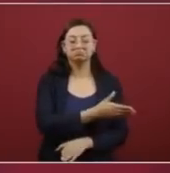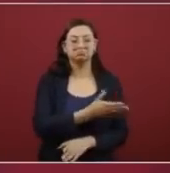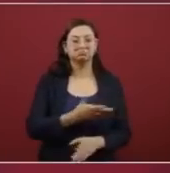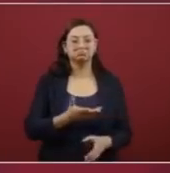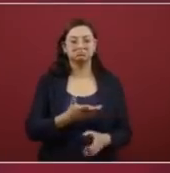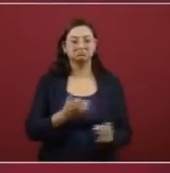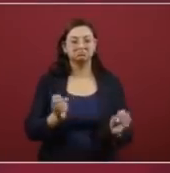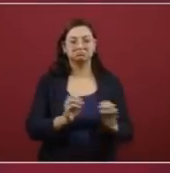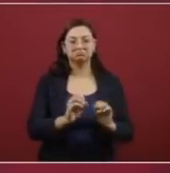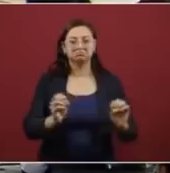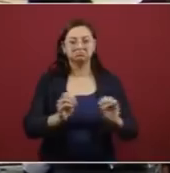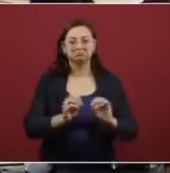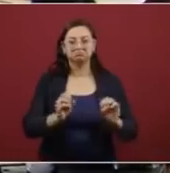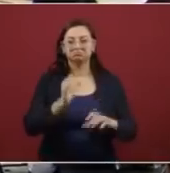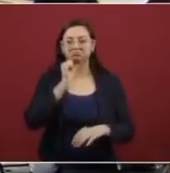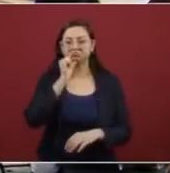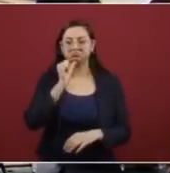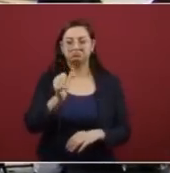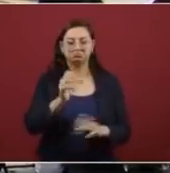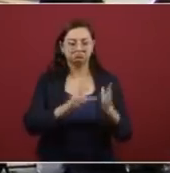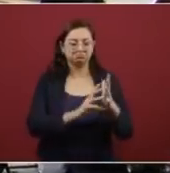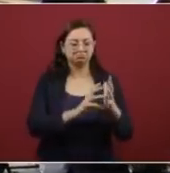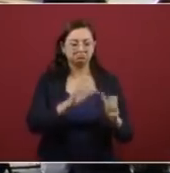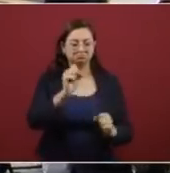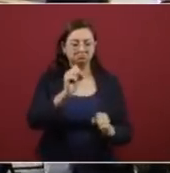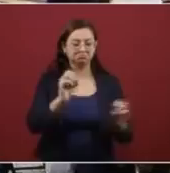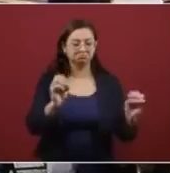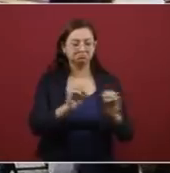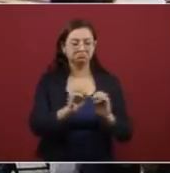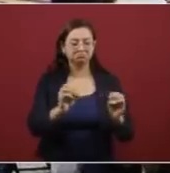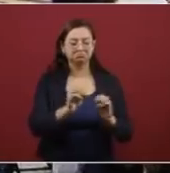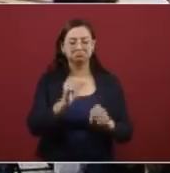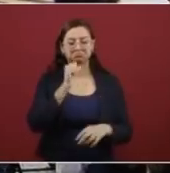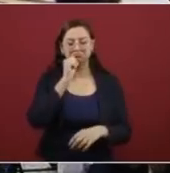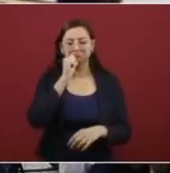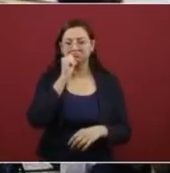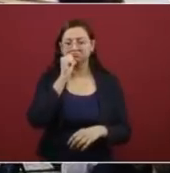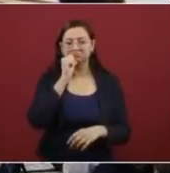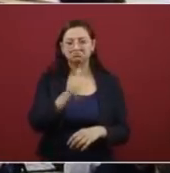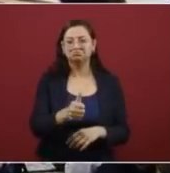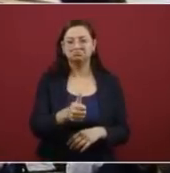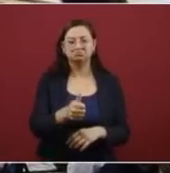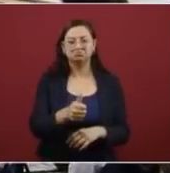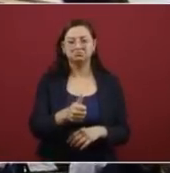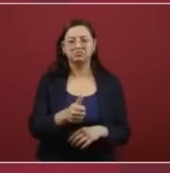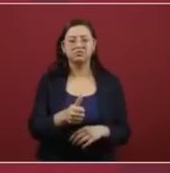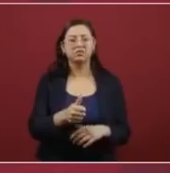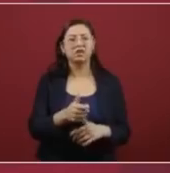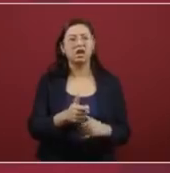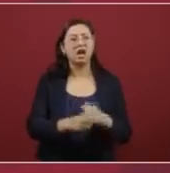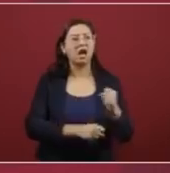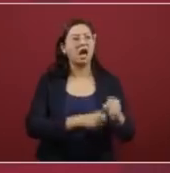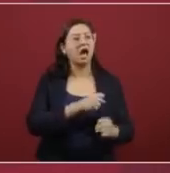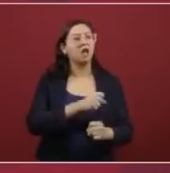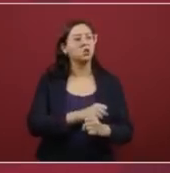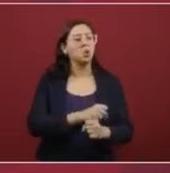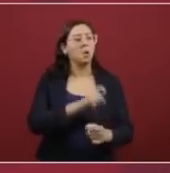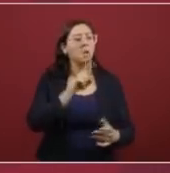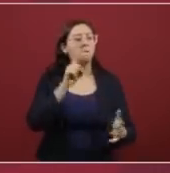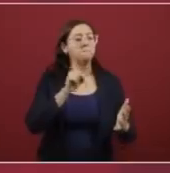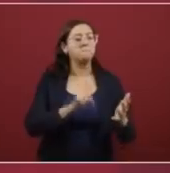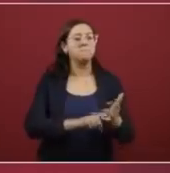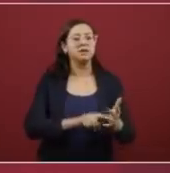no existía desde la Constitución de